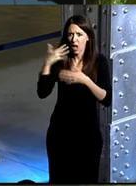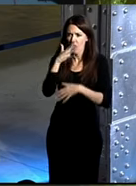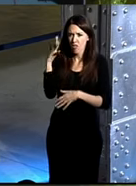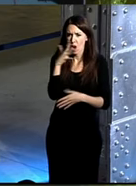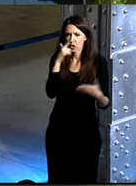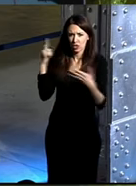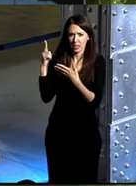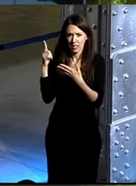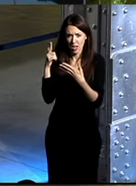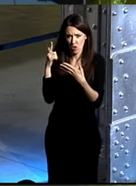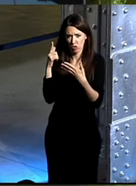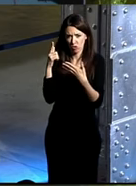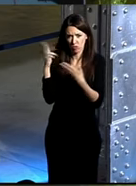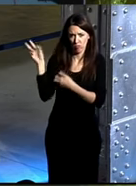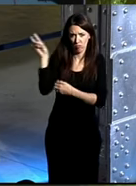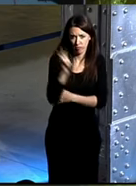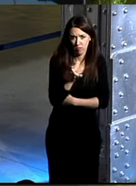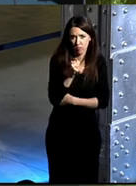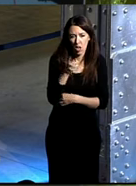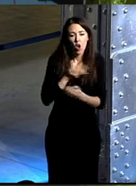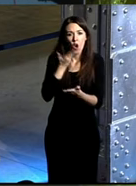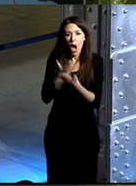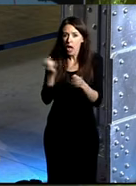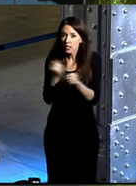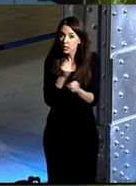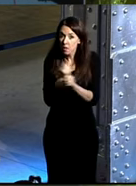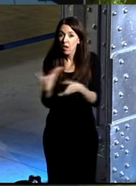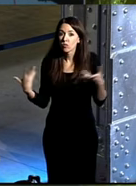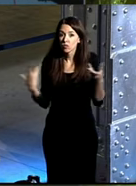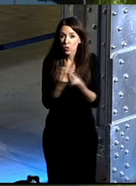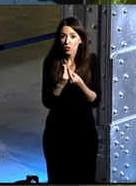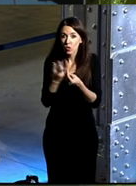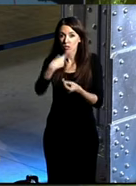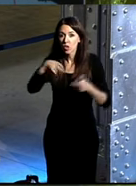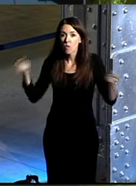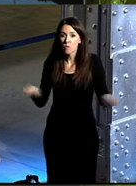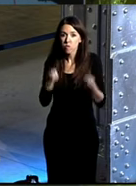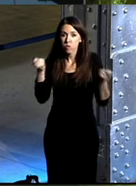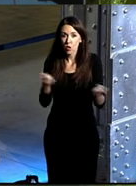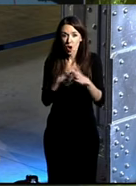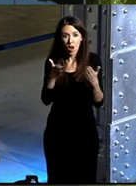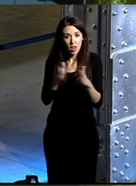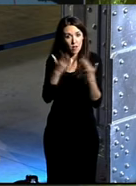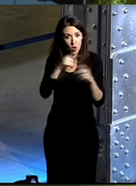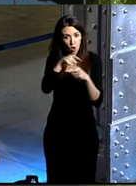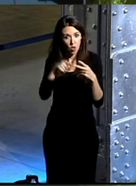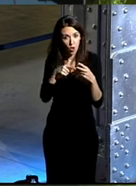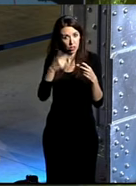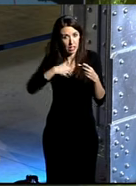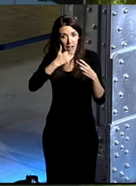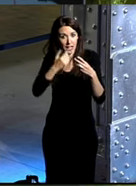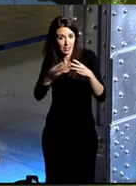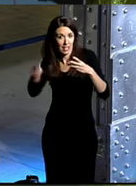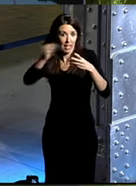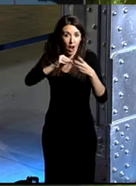5 o 6 años, y le propusimos trabajar juntos y publicamos 2 obras, esta en realidad prácticamente la tercera